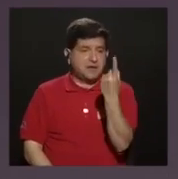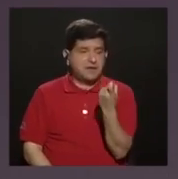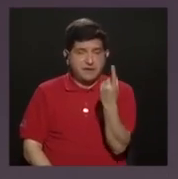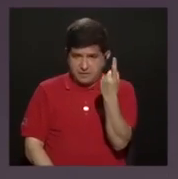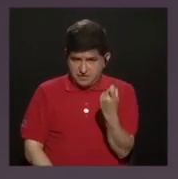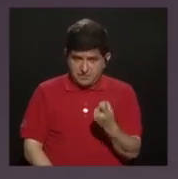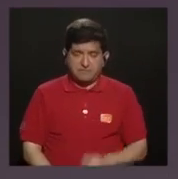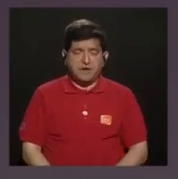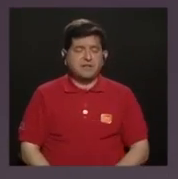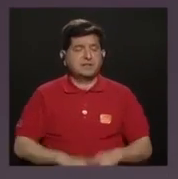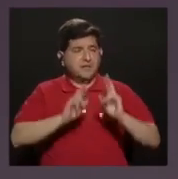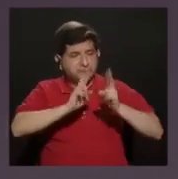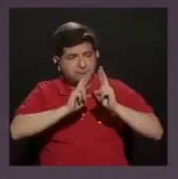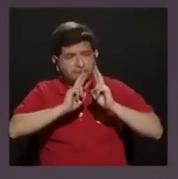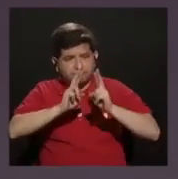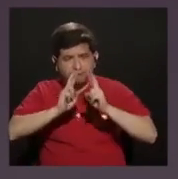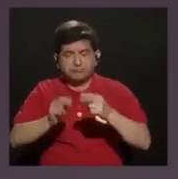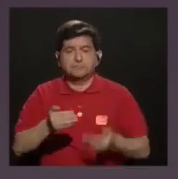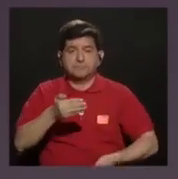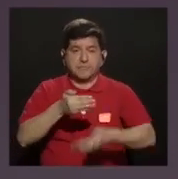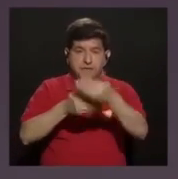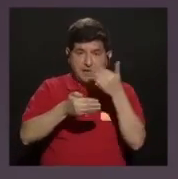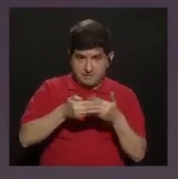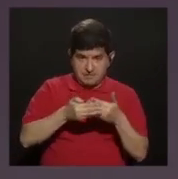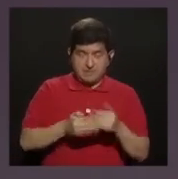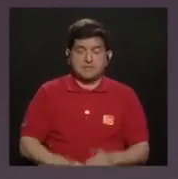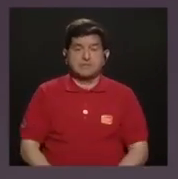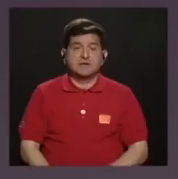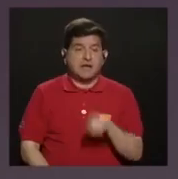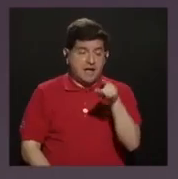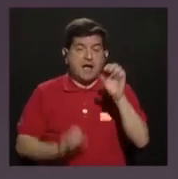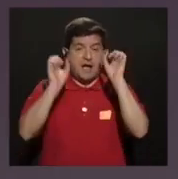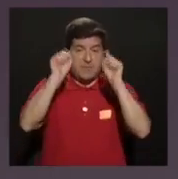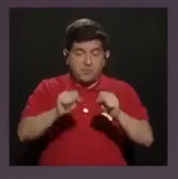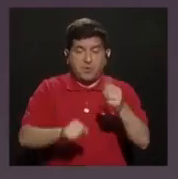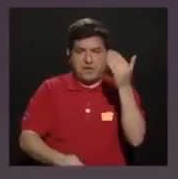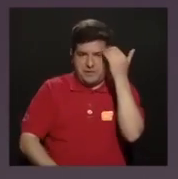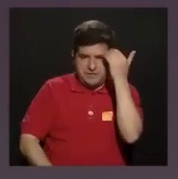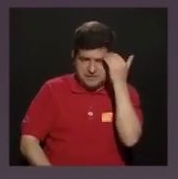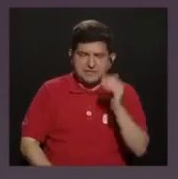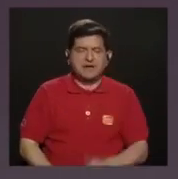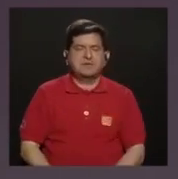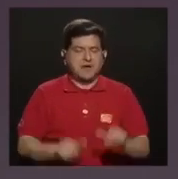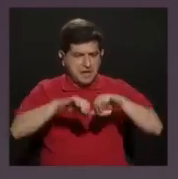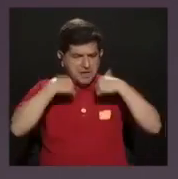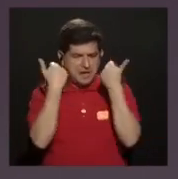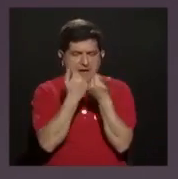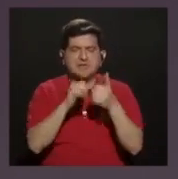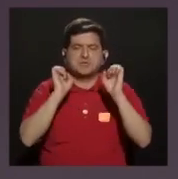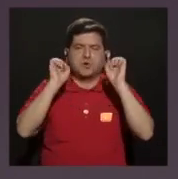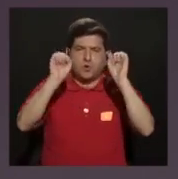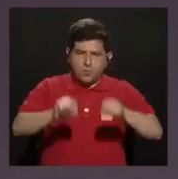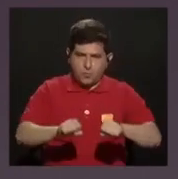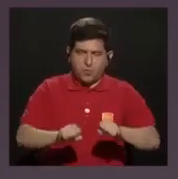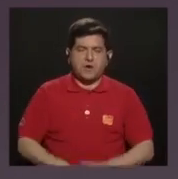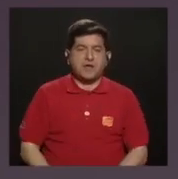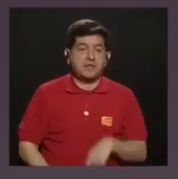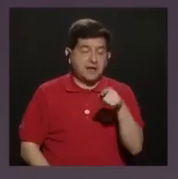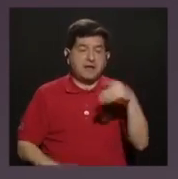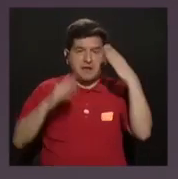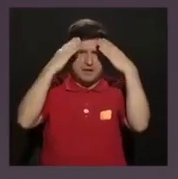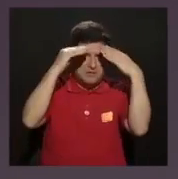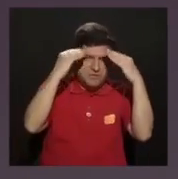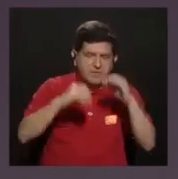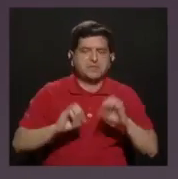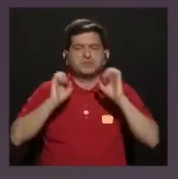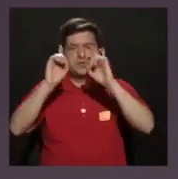en la calle y puedan darle, como dijo Antonella, esas herramientas. Compañera, venga Transvida, infórmese, edúquese, y de la misma manera, pues